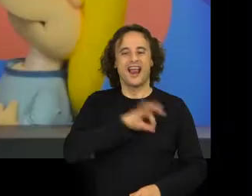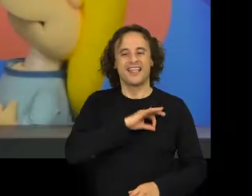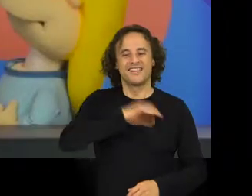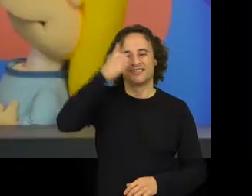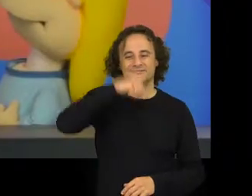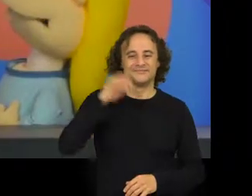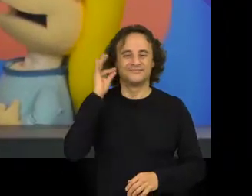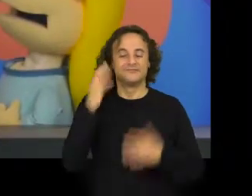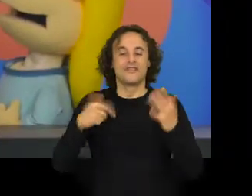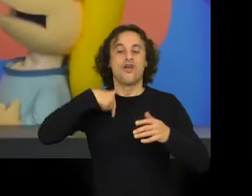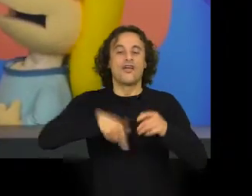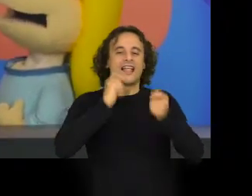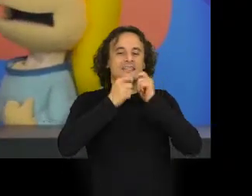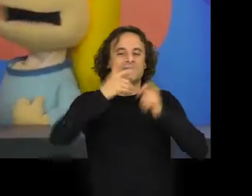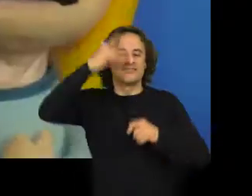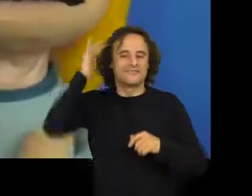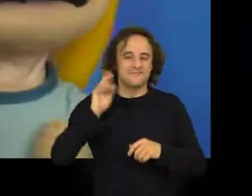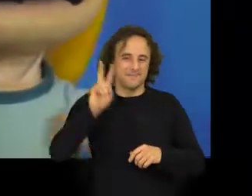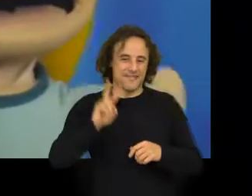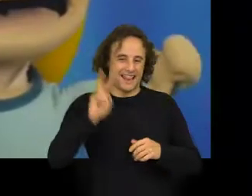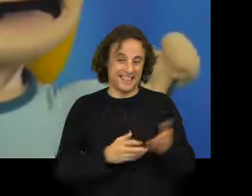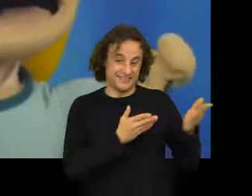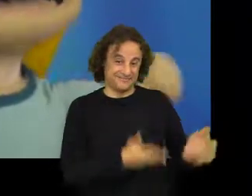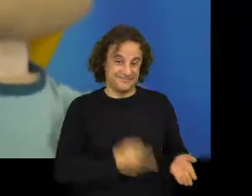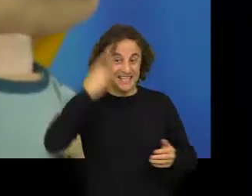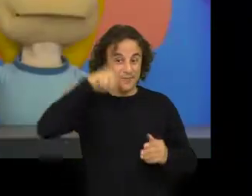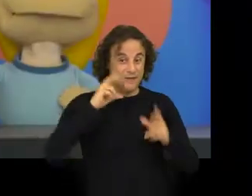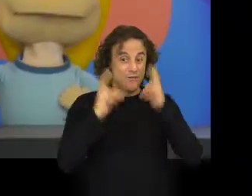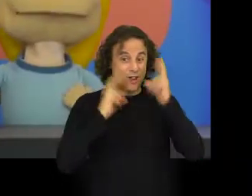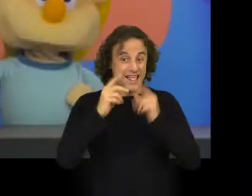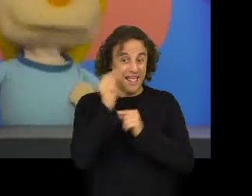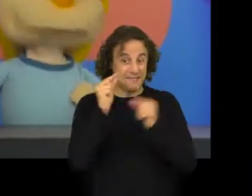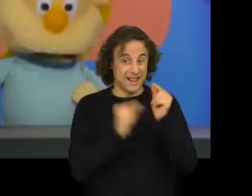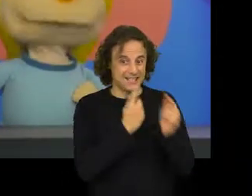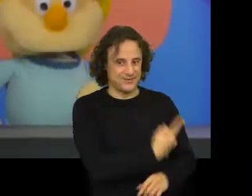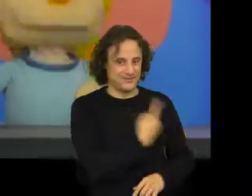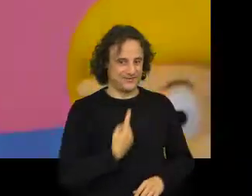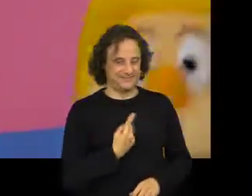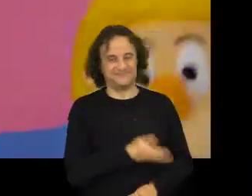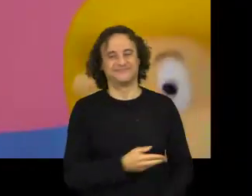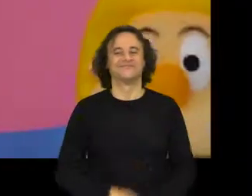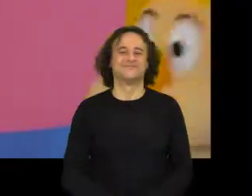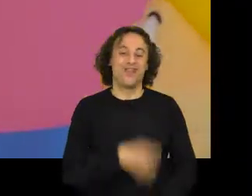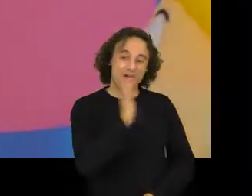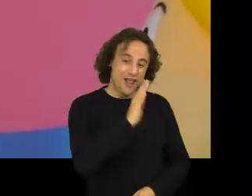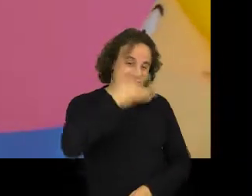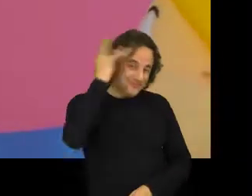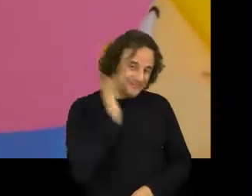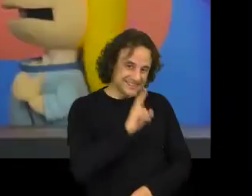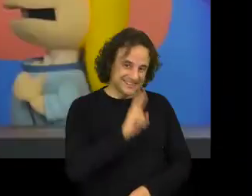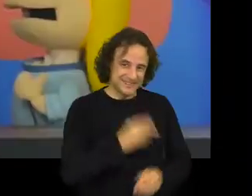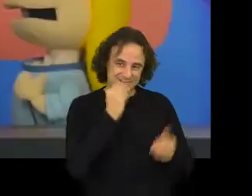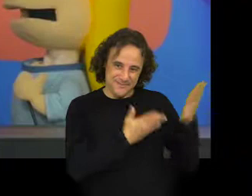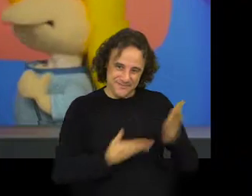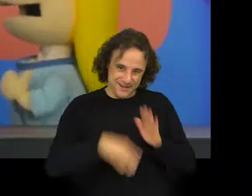Hola, señoras e señores. Hoxe imos a entrevistar a Pili. Xa sabedes, unha das túas irmáns en Melgar dos Bolechas. Hola, Pili. Benvida